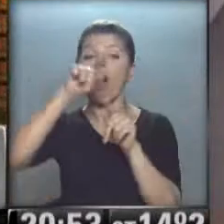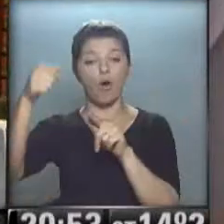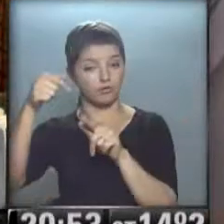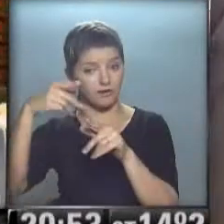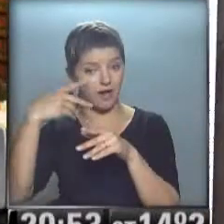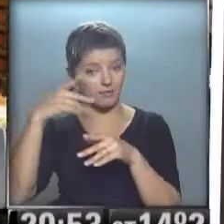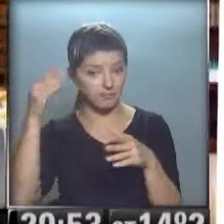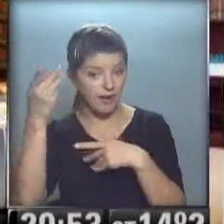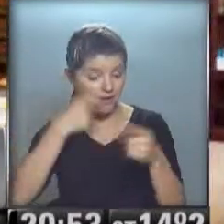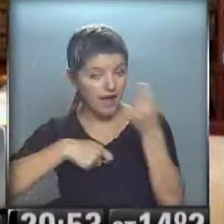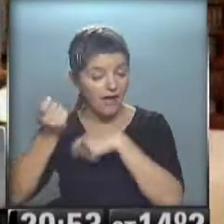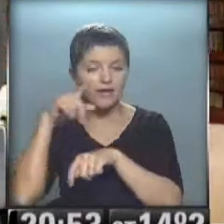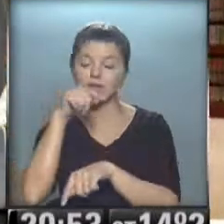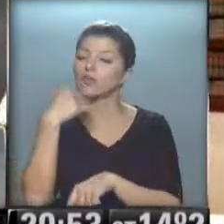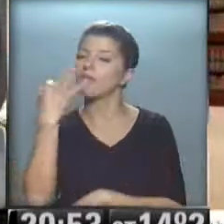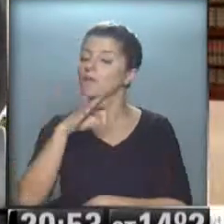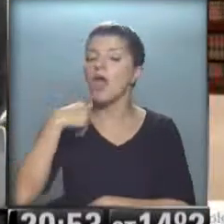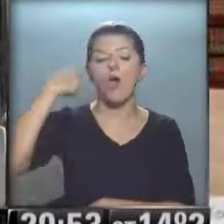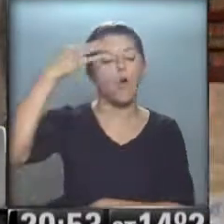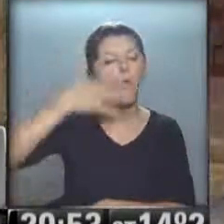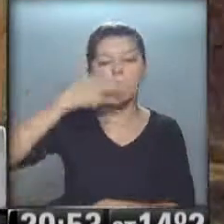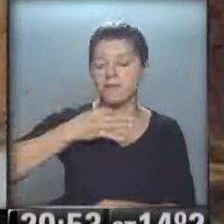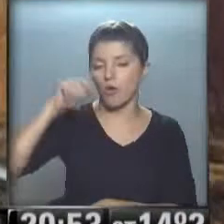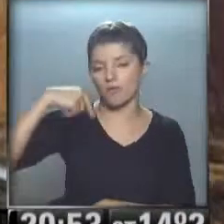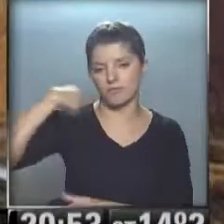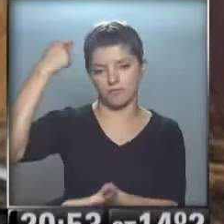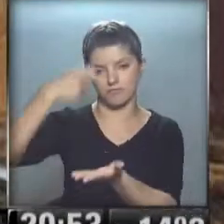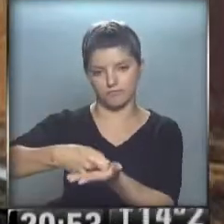podía diferenciarlos y debía cumplir con el pago.